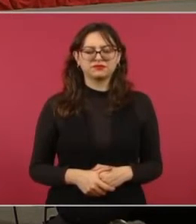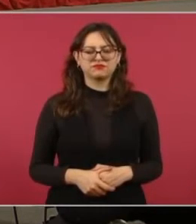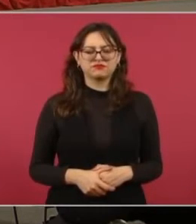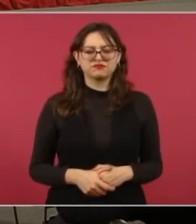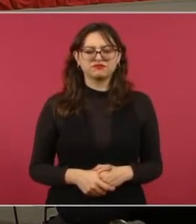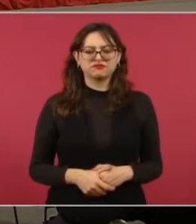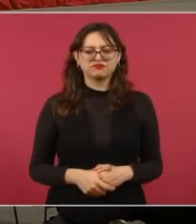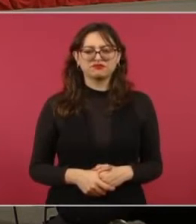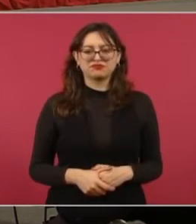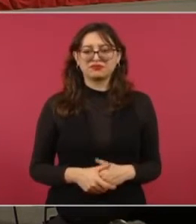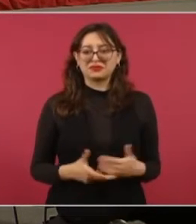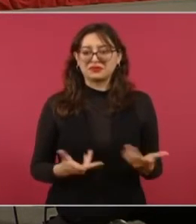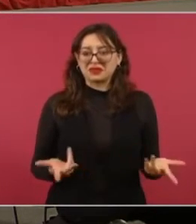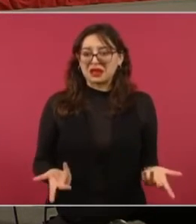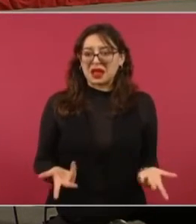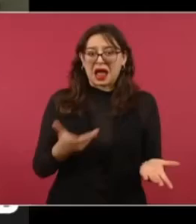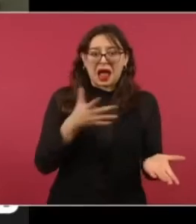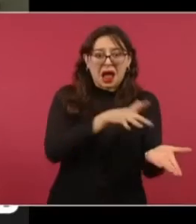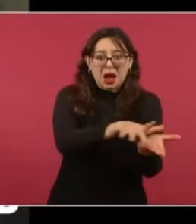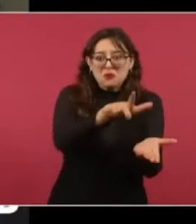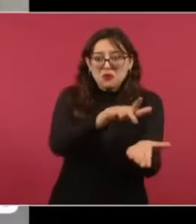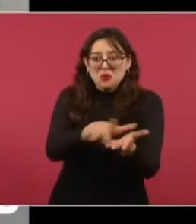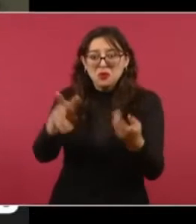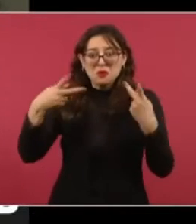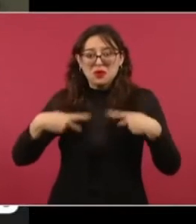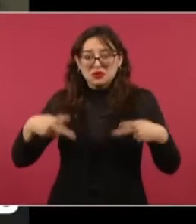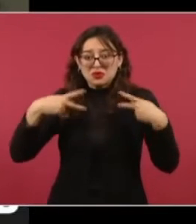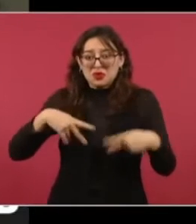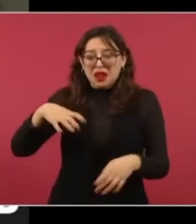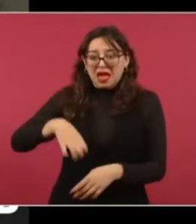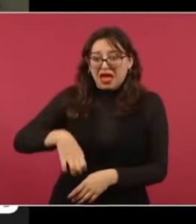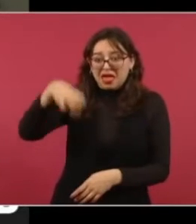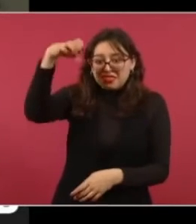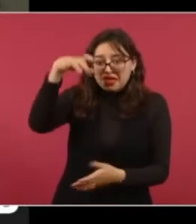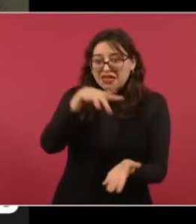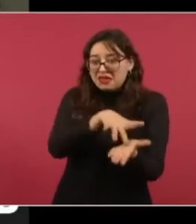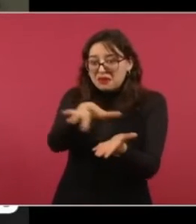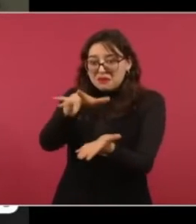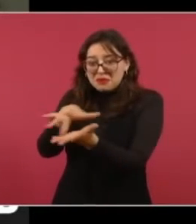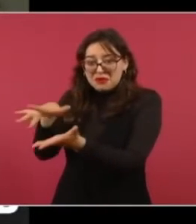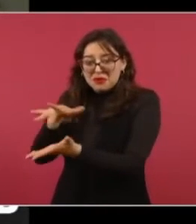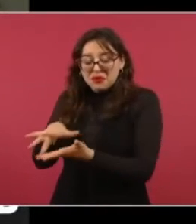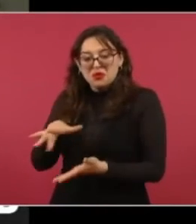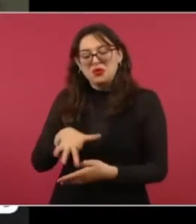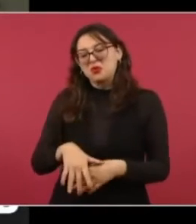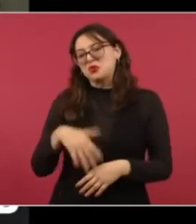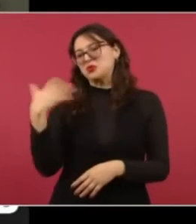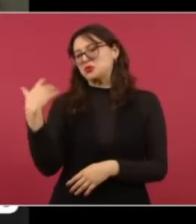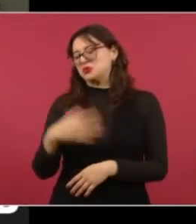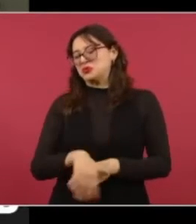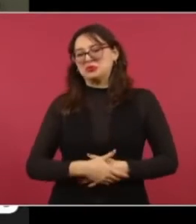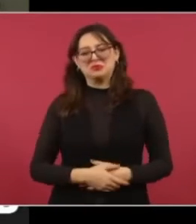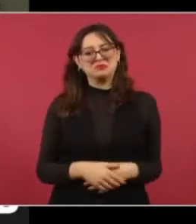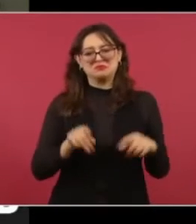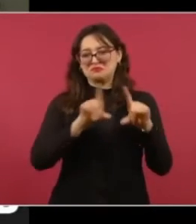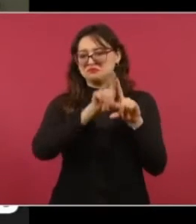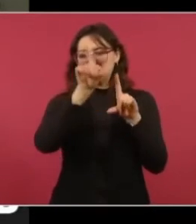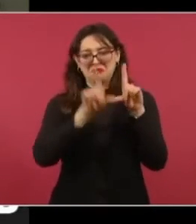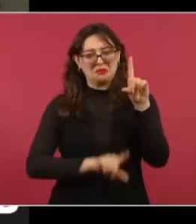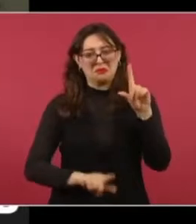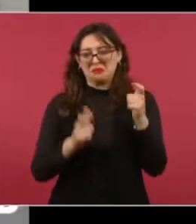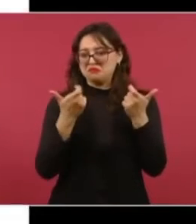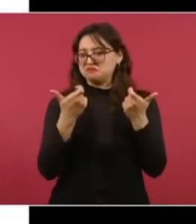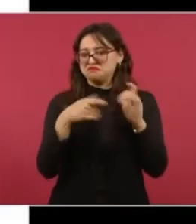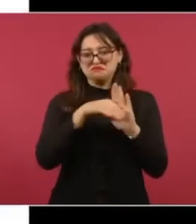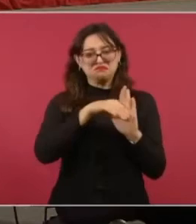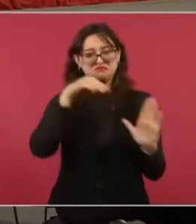O apoyos a tercera edad es llevar a nuestro país y a nuestra economía a